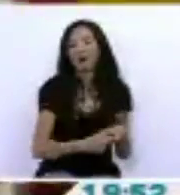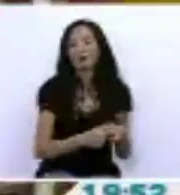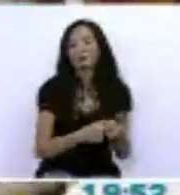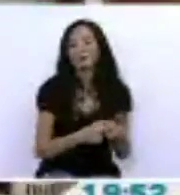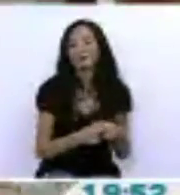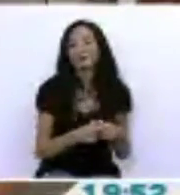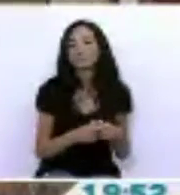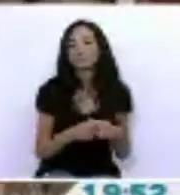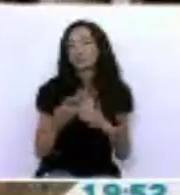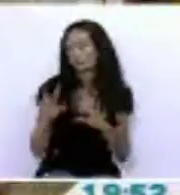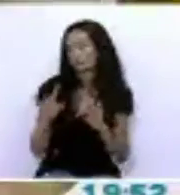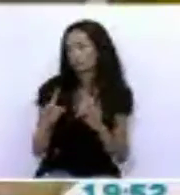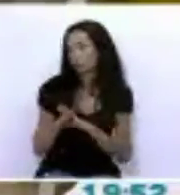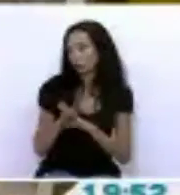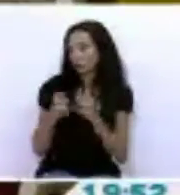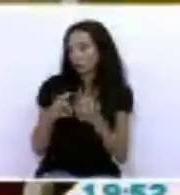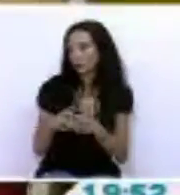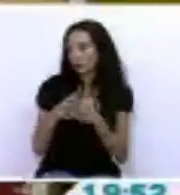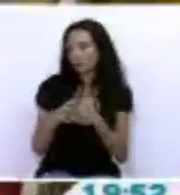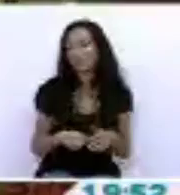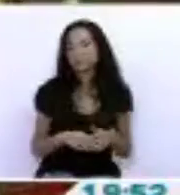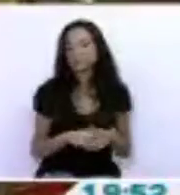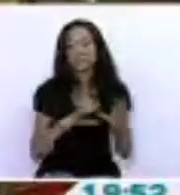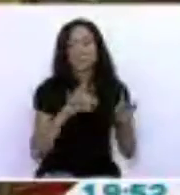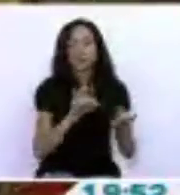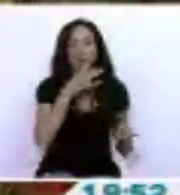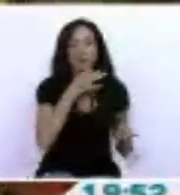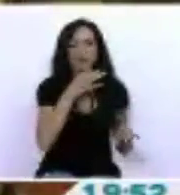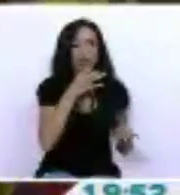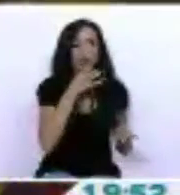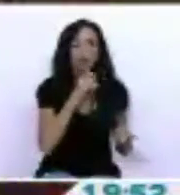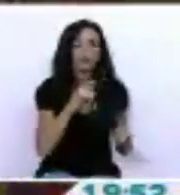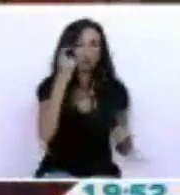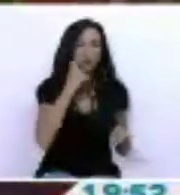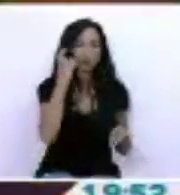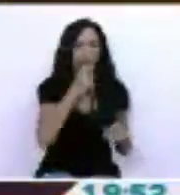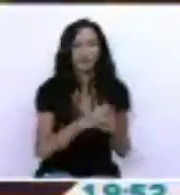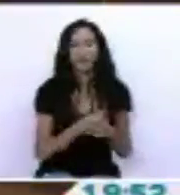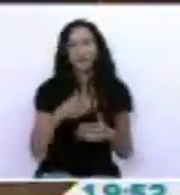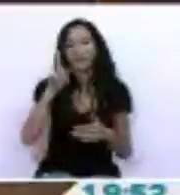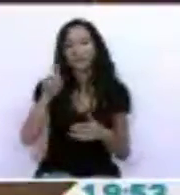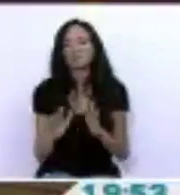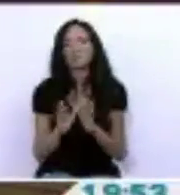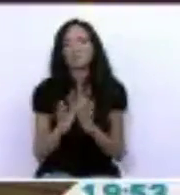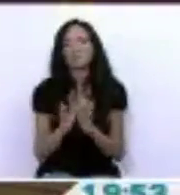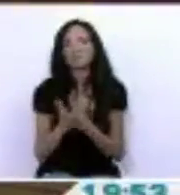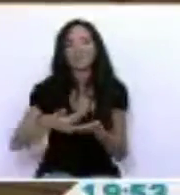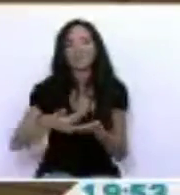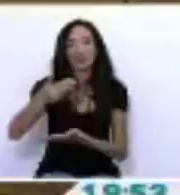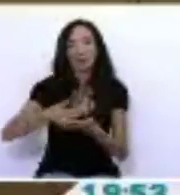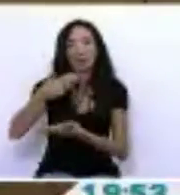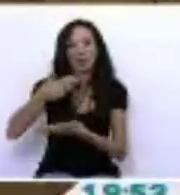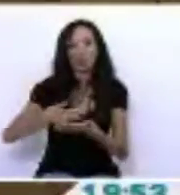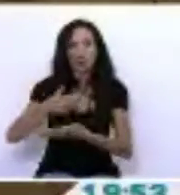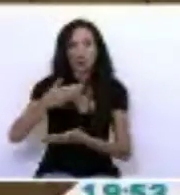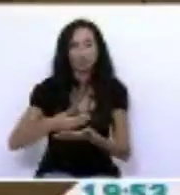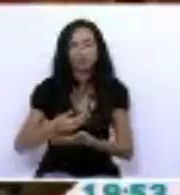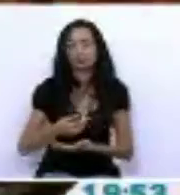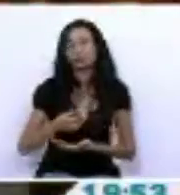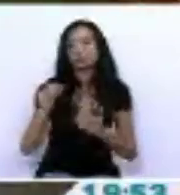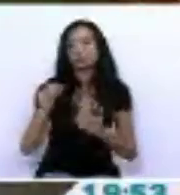¿verdad? Ya que entretenés en el confinamiento. Es que la tarde era muy larga. Y luego nos ha bajado mucho en los periódicos, porque nosotros teníamos todos los bares,